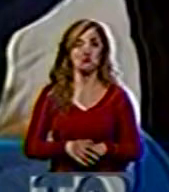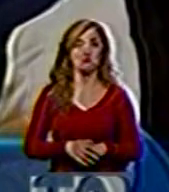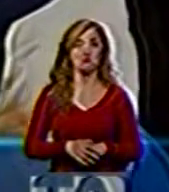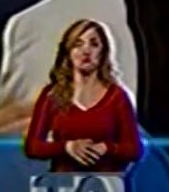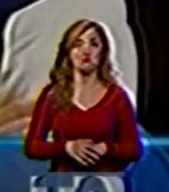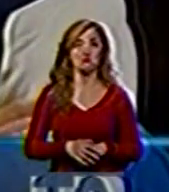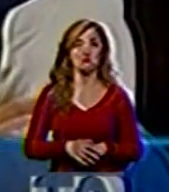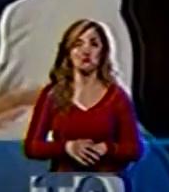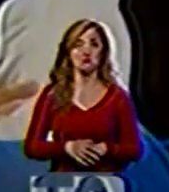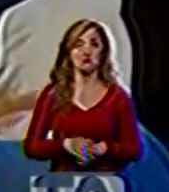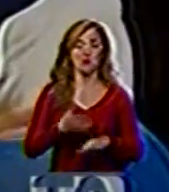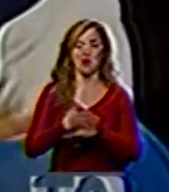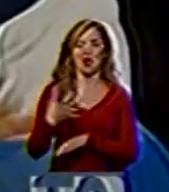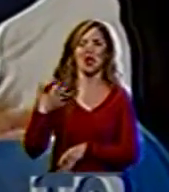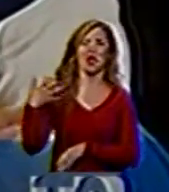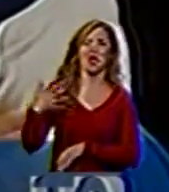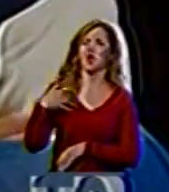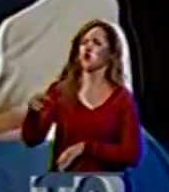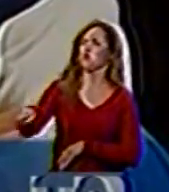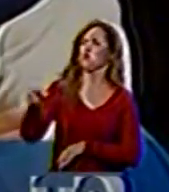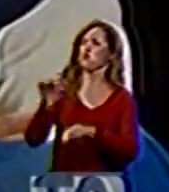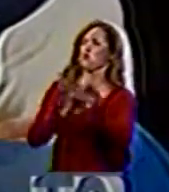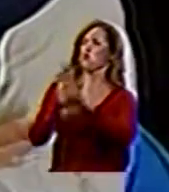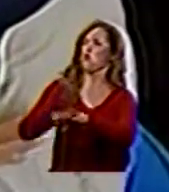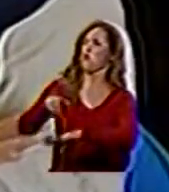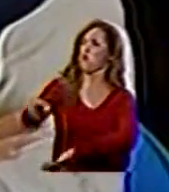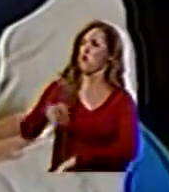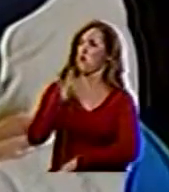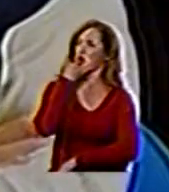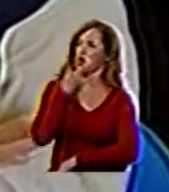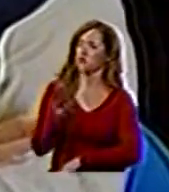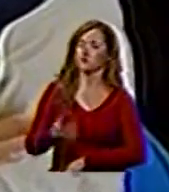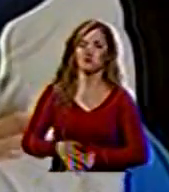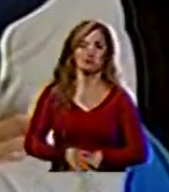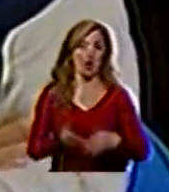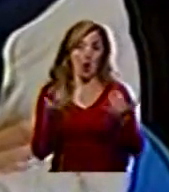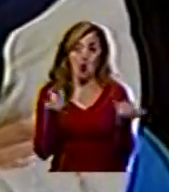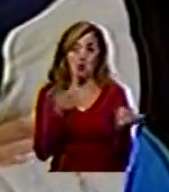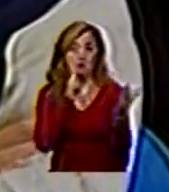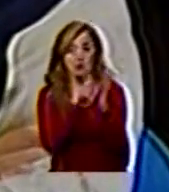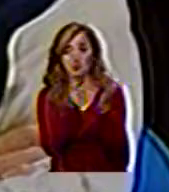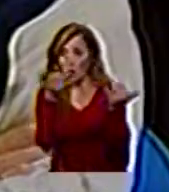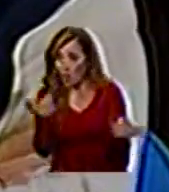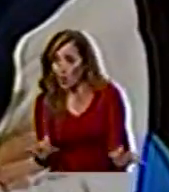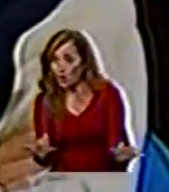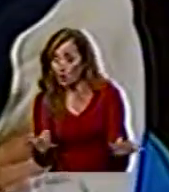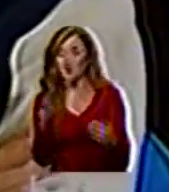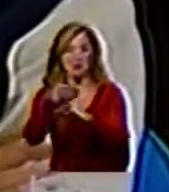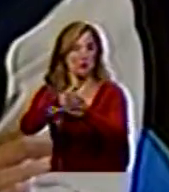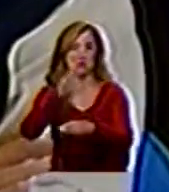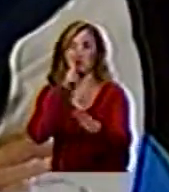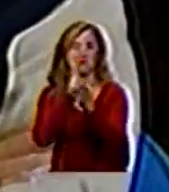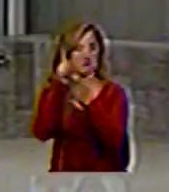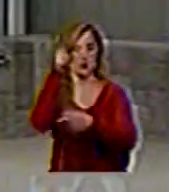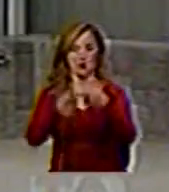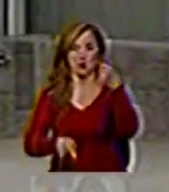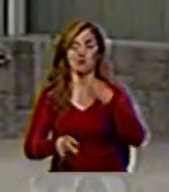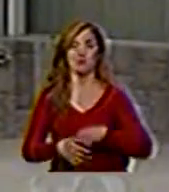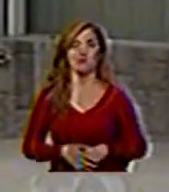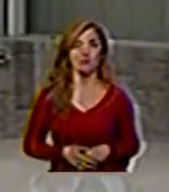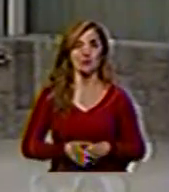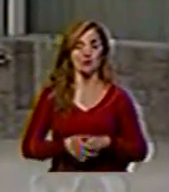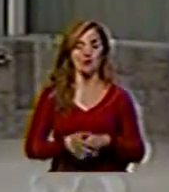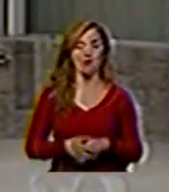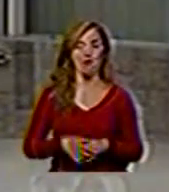se nos queje que nos hemos equivocado. Estamos dispuestos a escuchar las impugnaciones fundamentadas. El Consejo